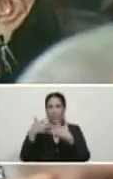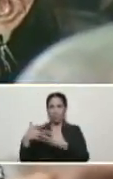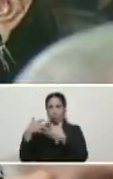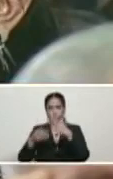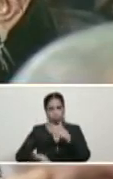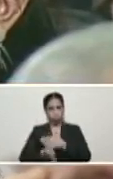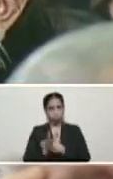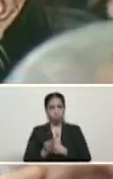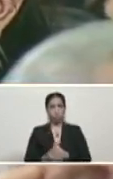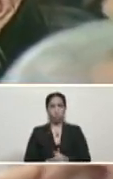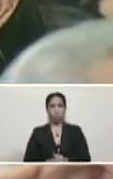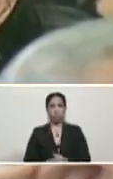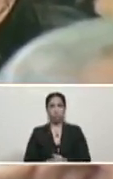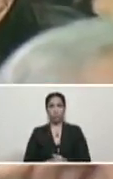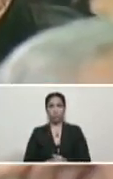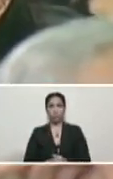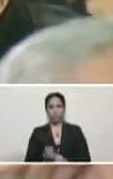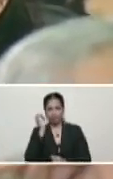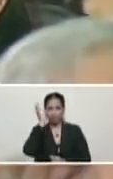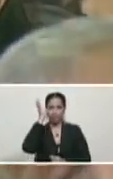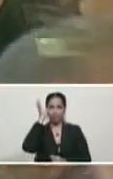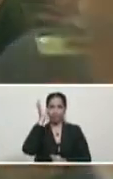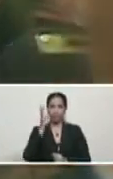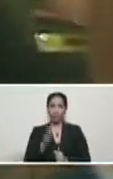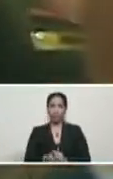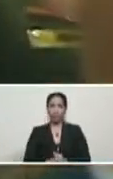doctrina, sin lugar a duda.